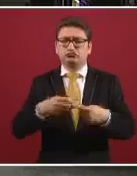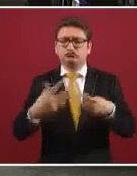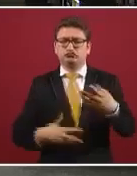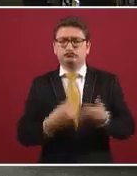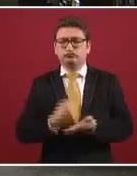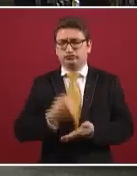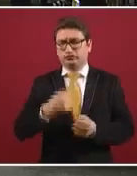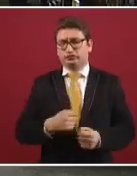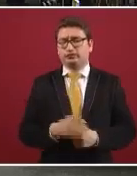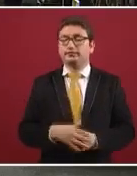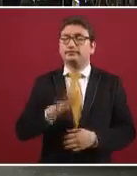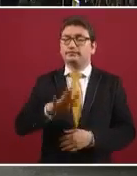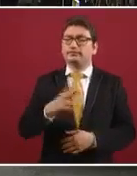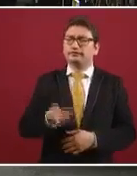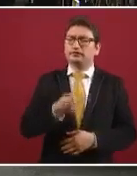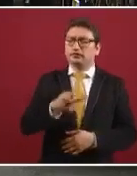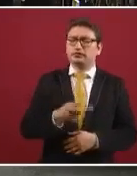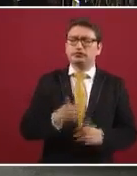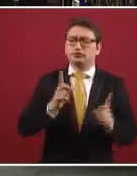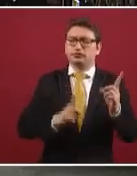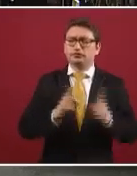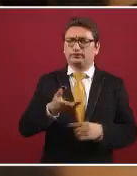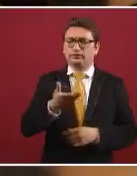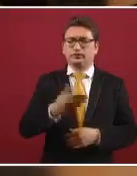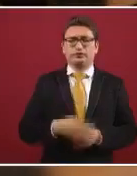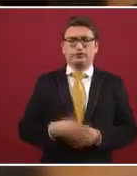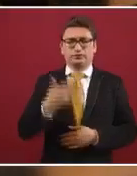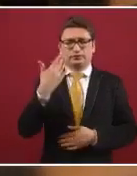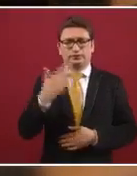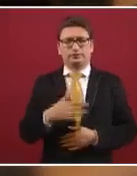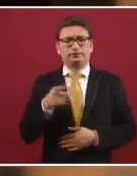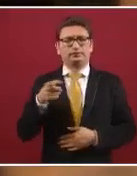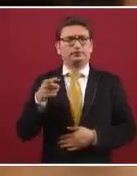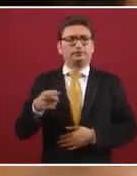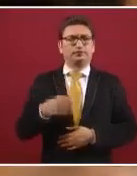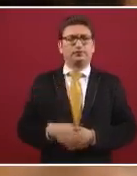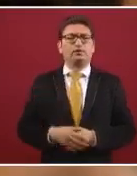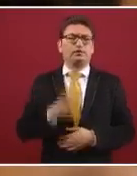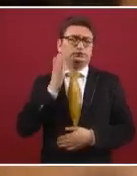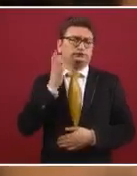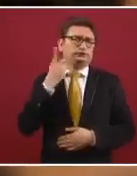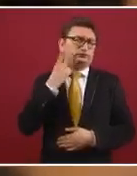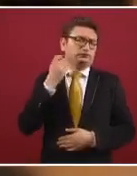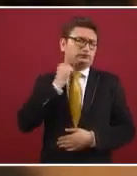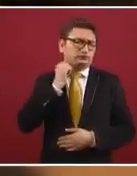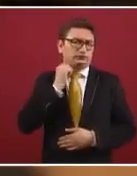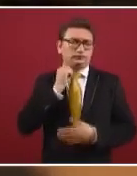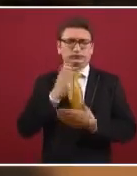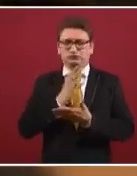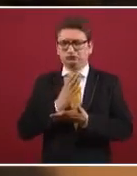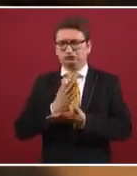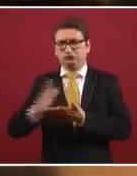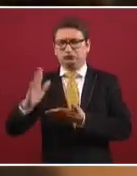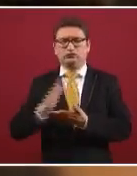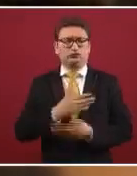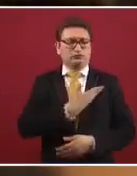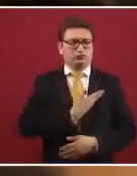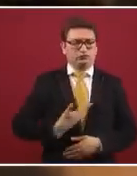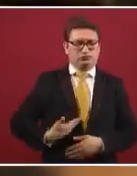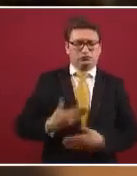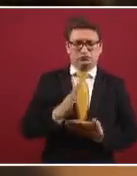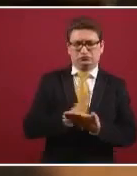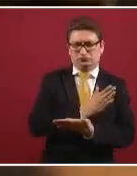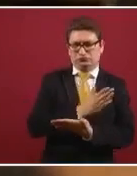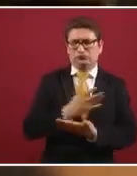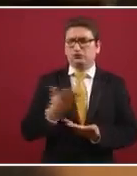duda, entonces, ¿por qué si el Poder Legislativo es un poder autónomo y diferenciado del Ejecutivo, por